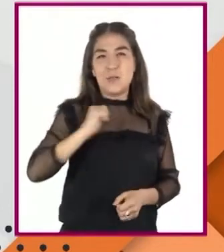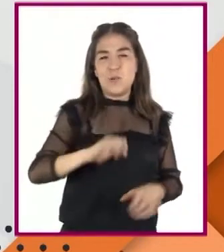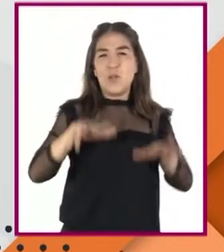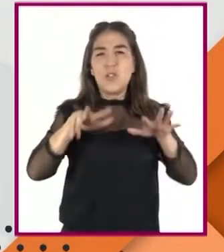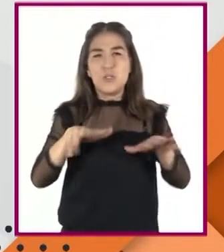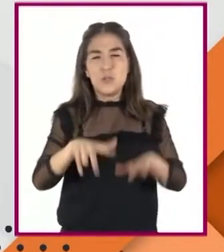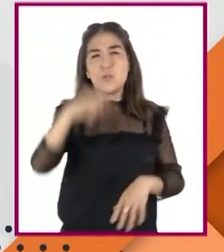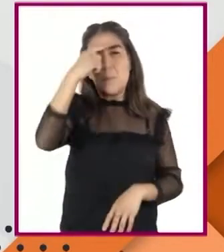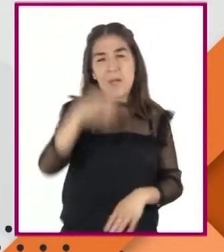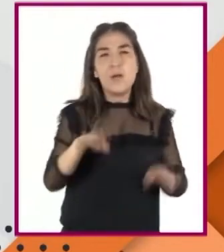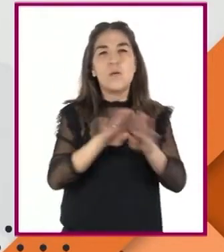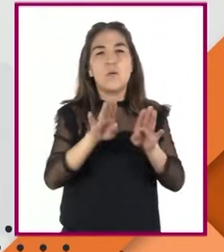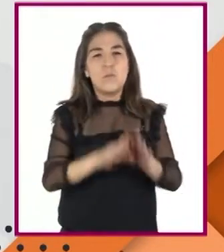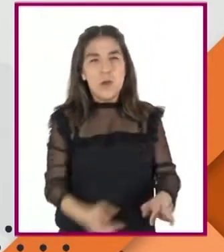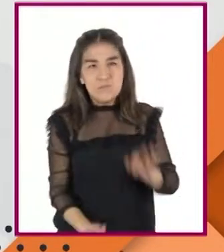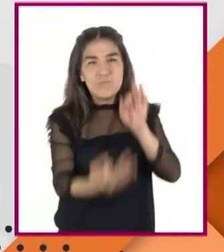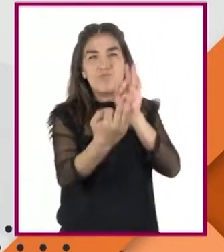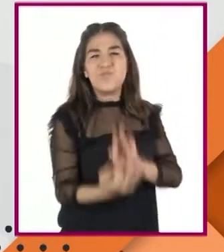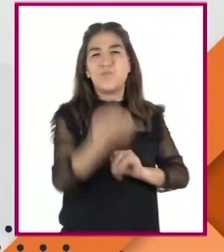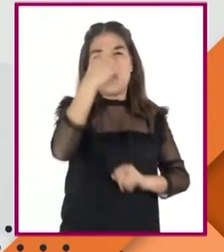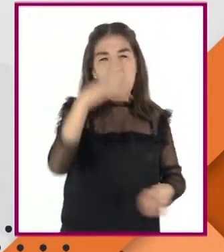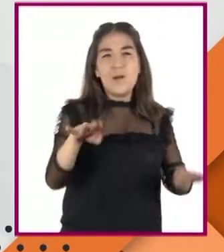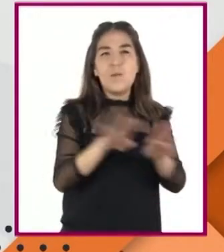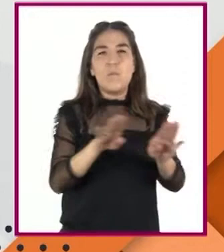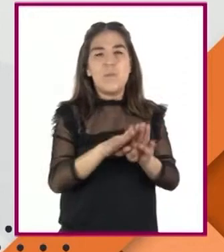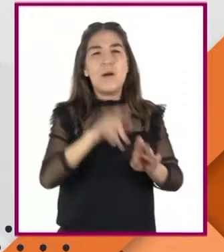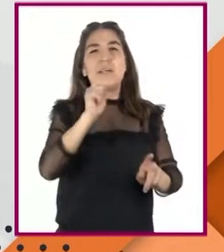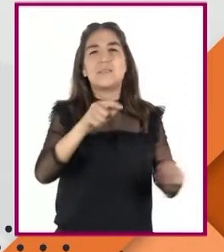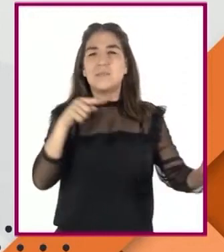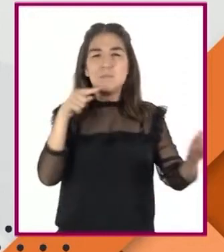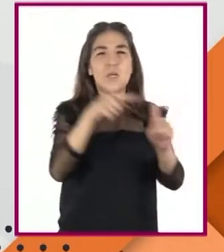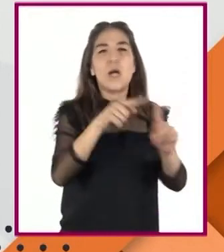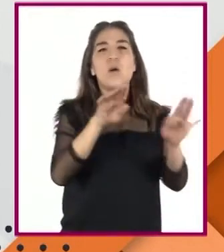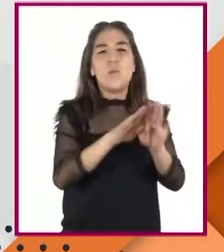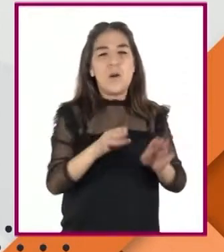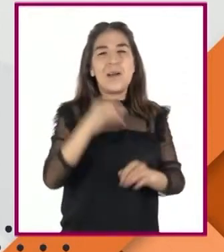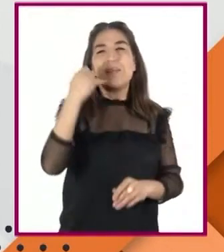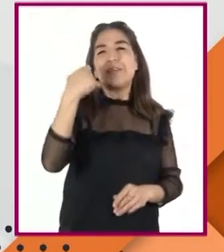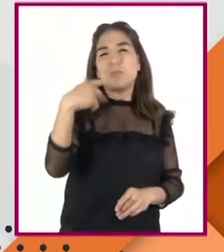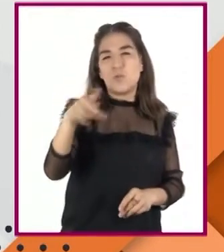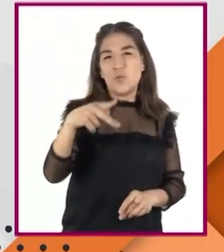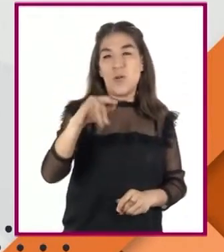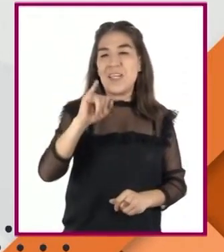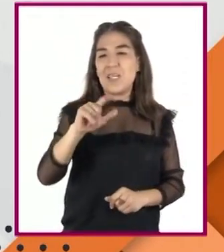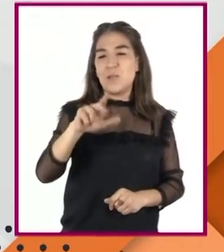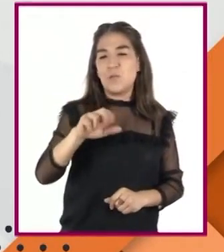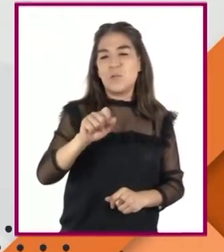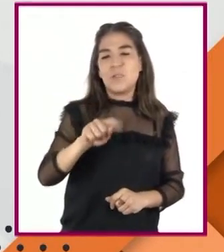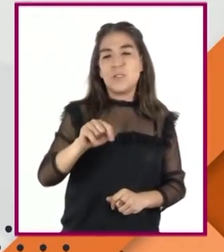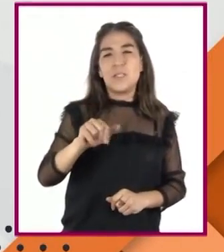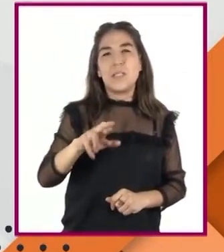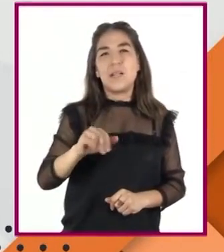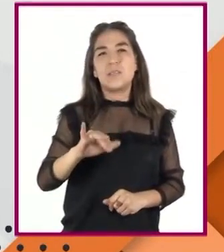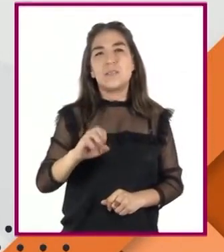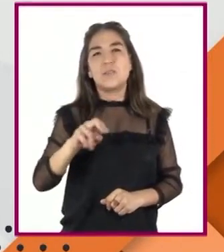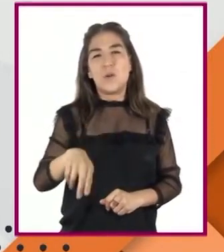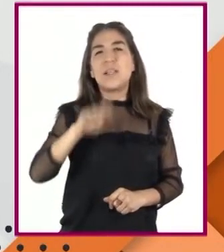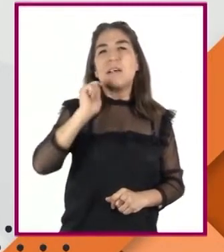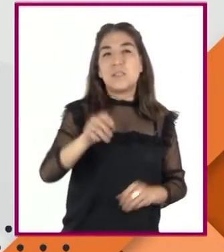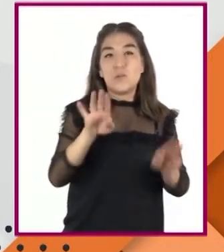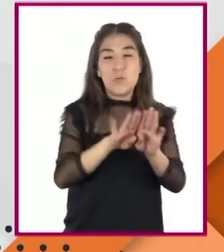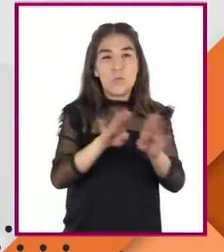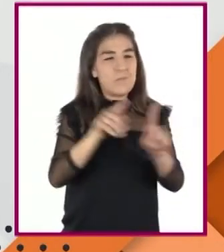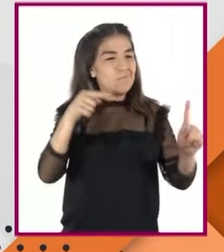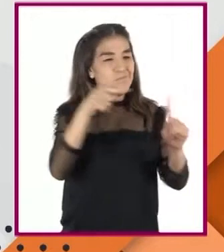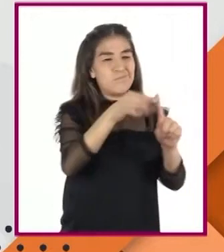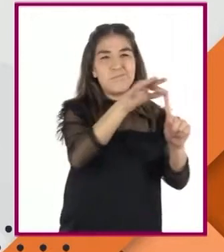buscaba hacer frente a ciertas ideas de la Ilustración, como por ejemplo la creencia de que solo la razón guiaba a